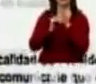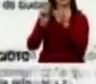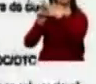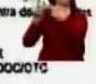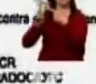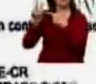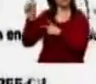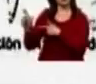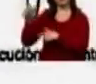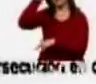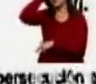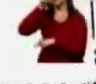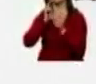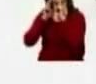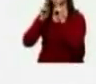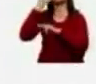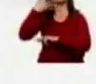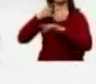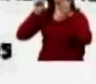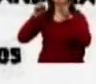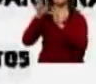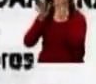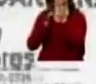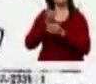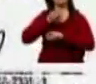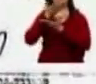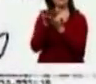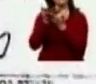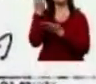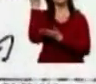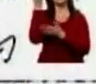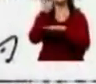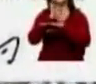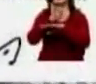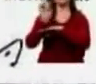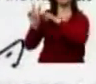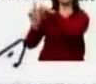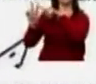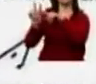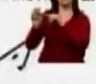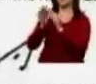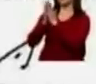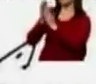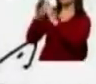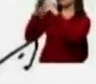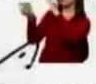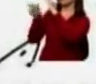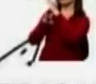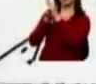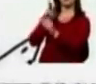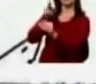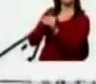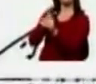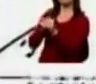Dazum. La respuesta le fue entregada el 6 de abril informando, entre otras cosas, que el 12 de enero los Pareja solicitaron refugio y que extranjería no ha